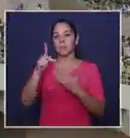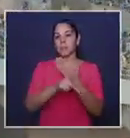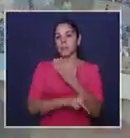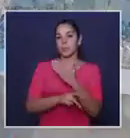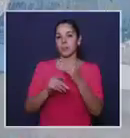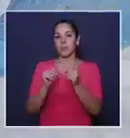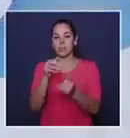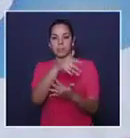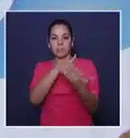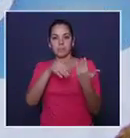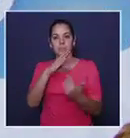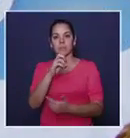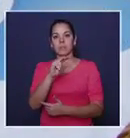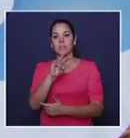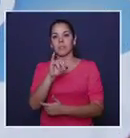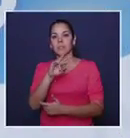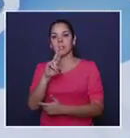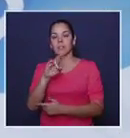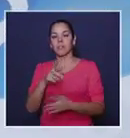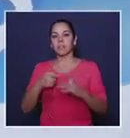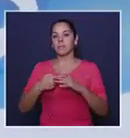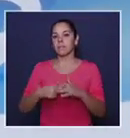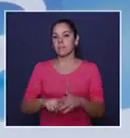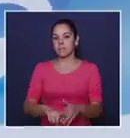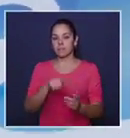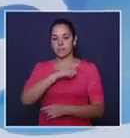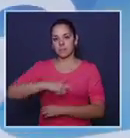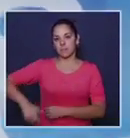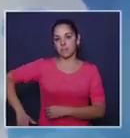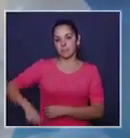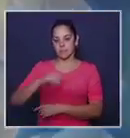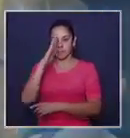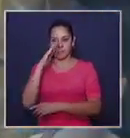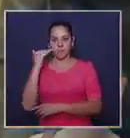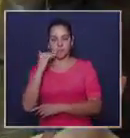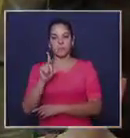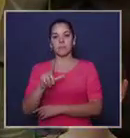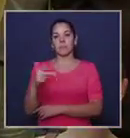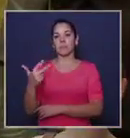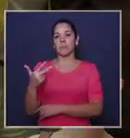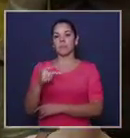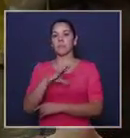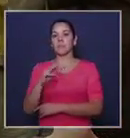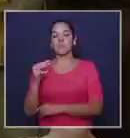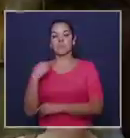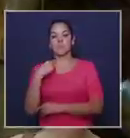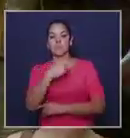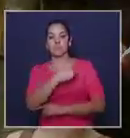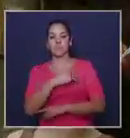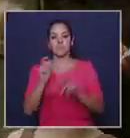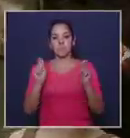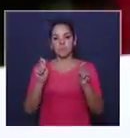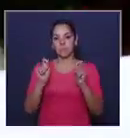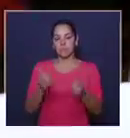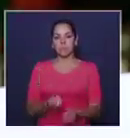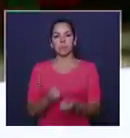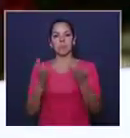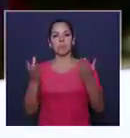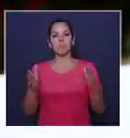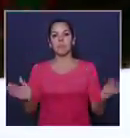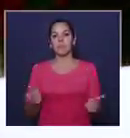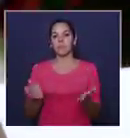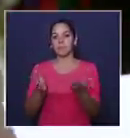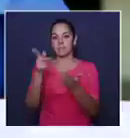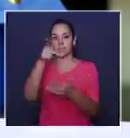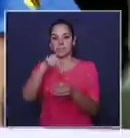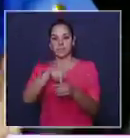programa Convivir es una iniciativa de la Presidenta de la República, Laura Chinchilla, y el Ministerio de Educación Pública, que promueve